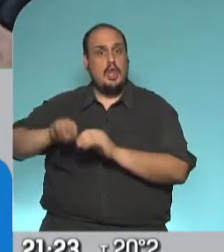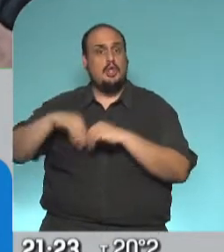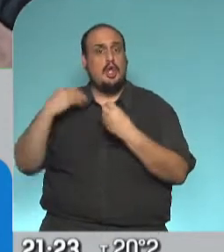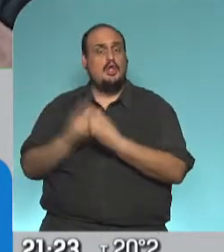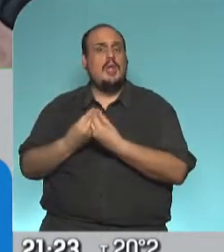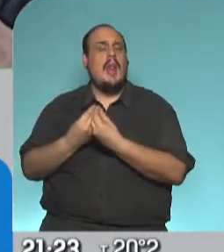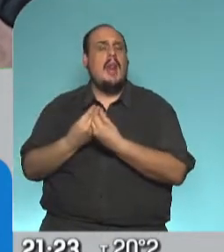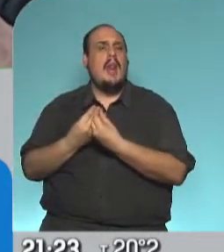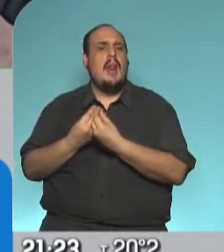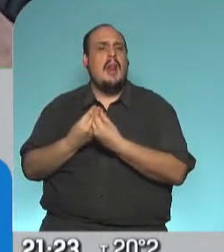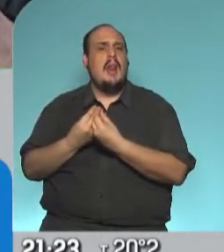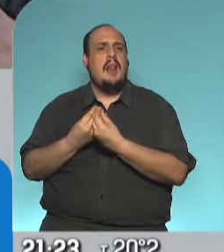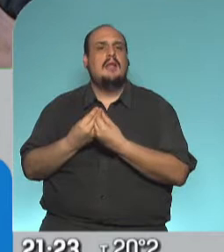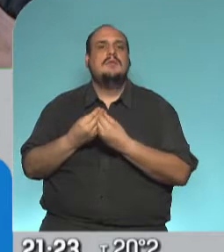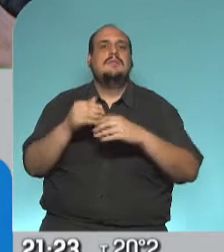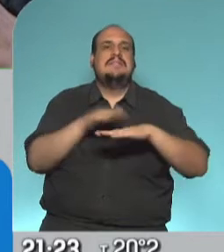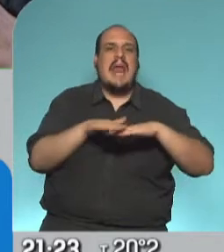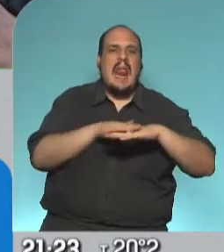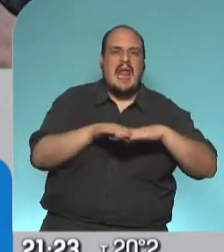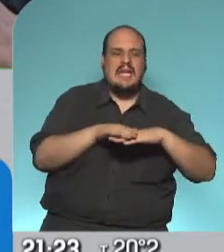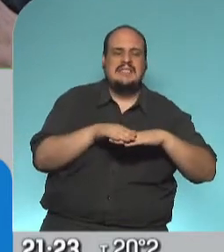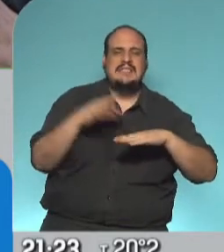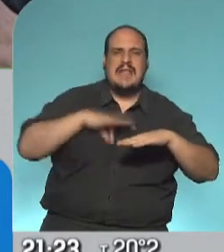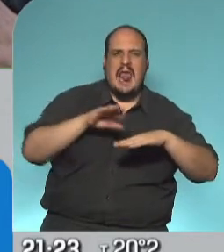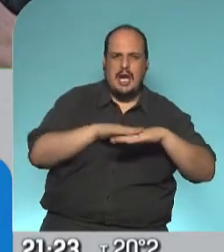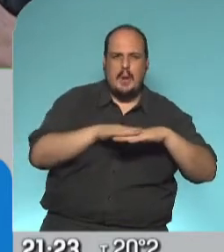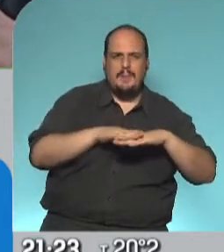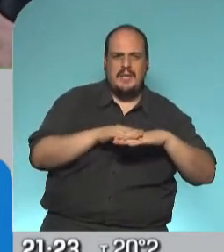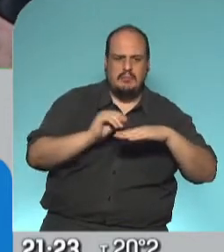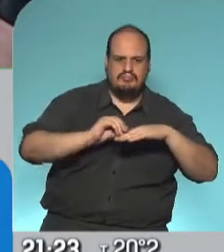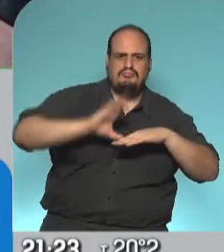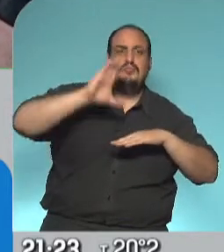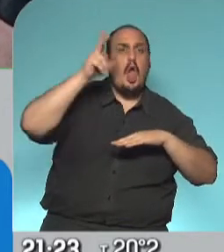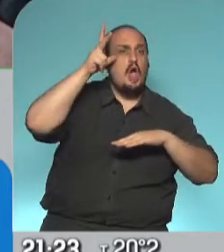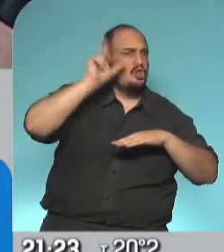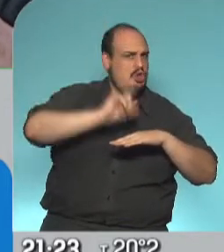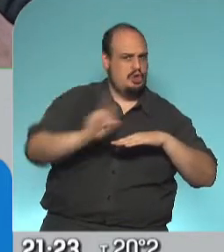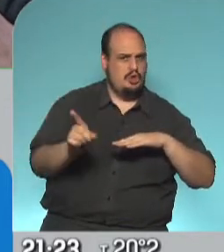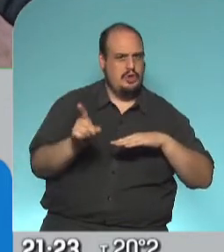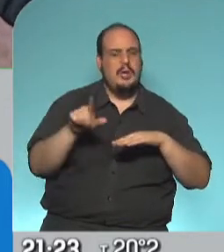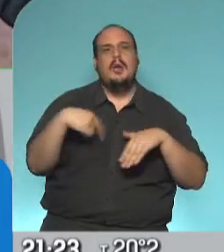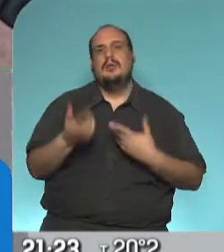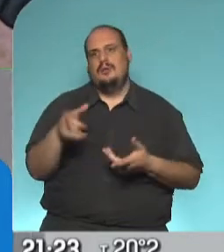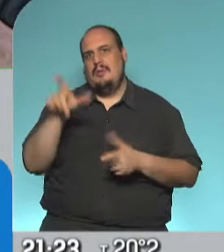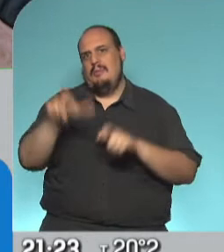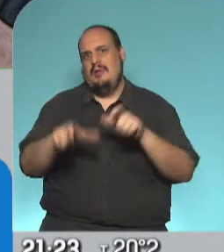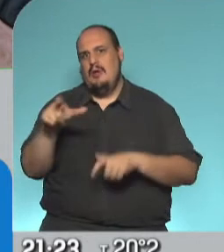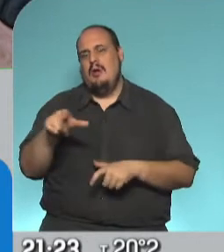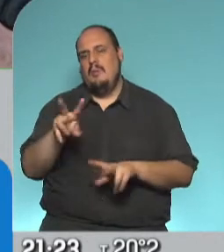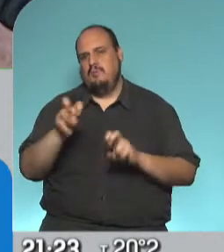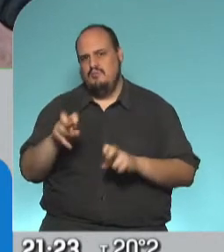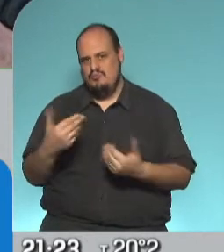deben exceder 8 salarios mínimos, con lo cual ya queda muy claro a qué parte de la población